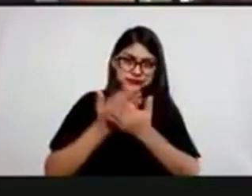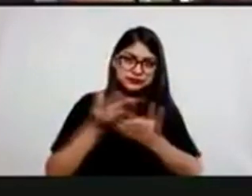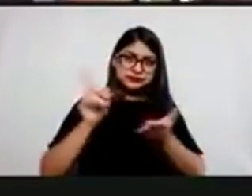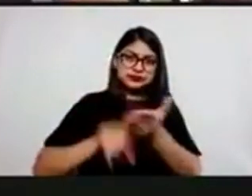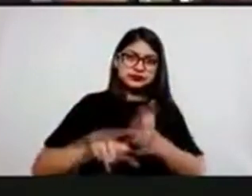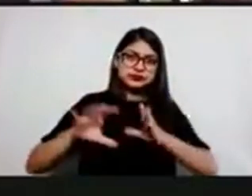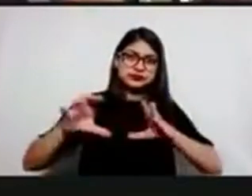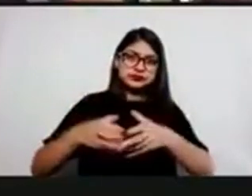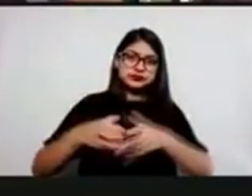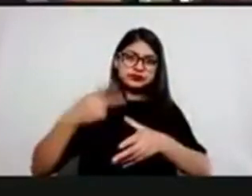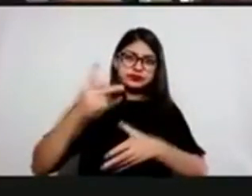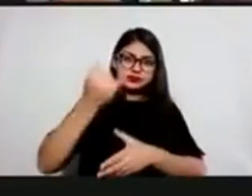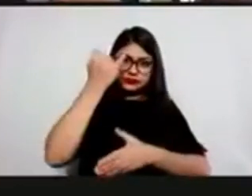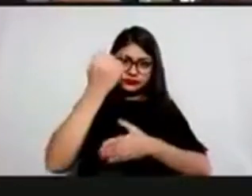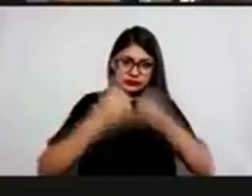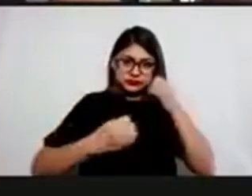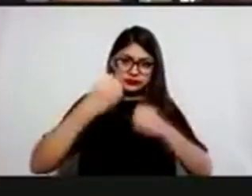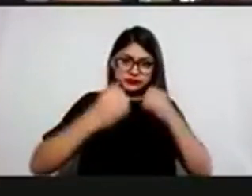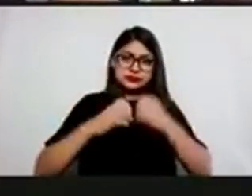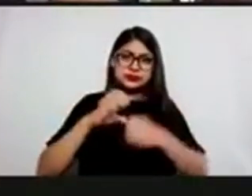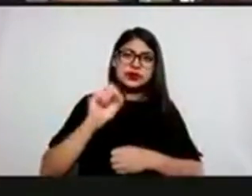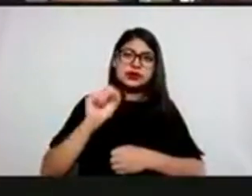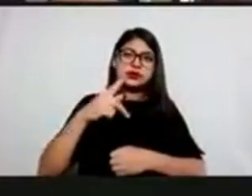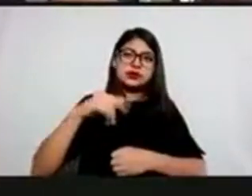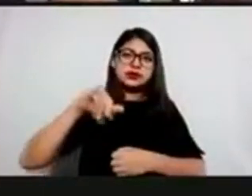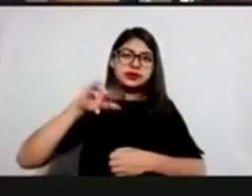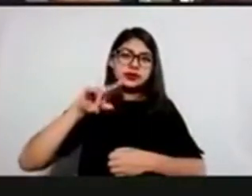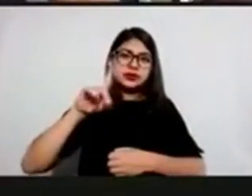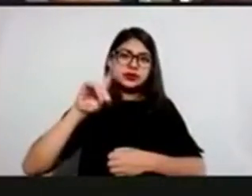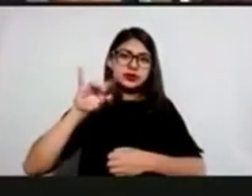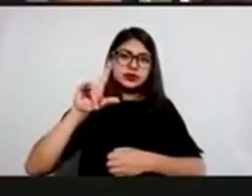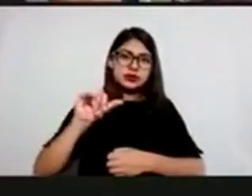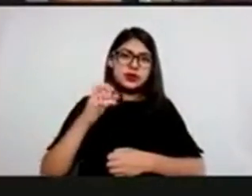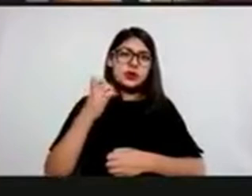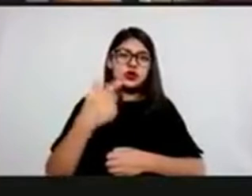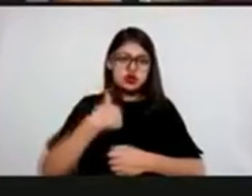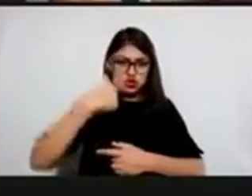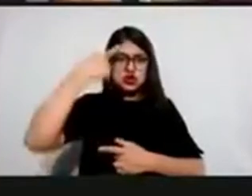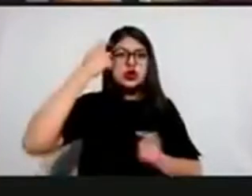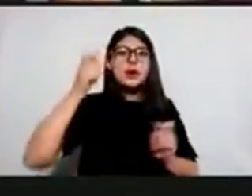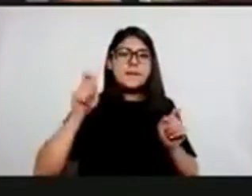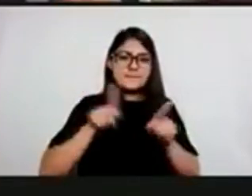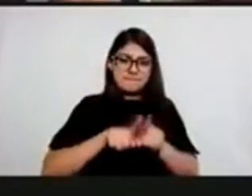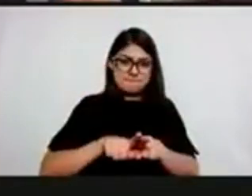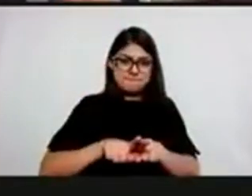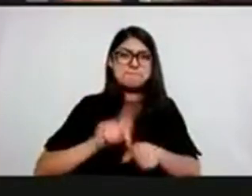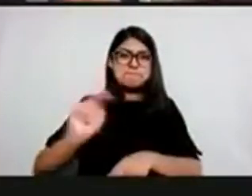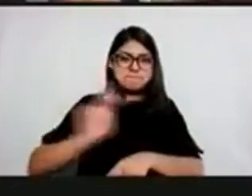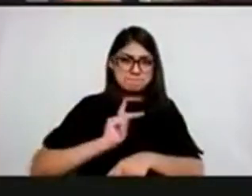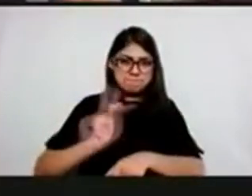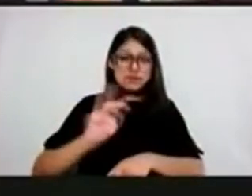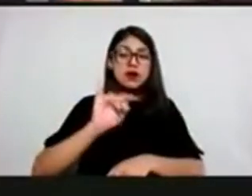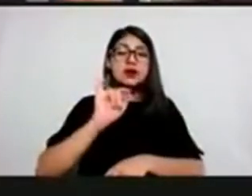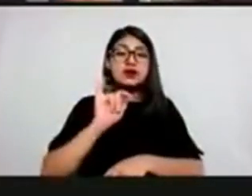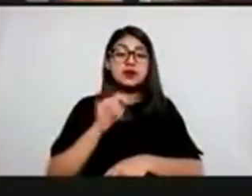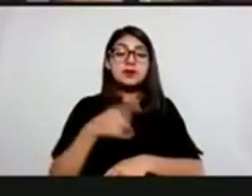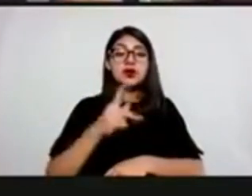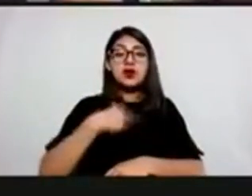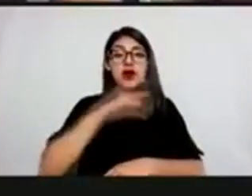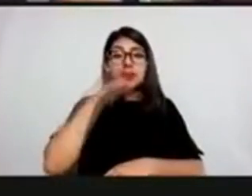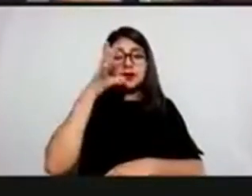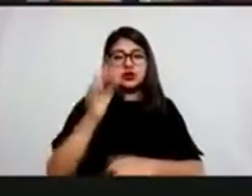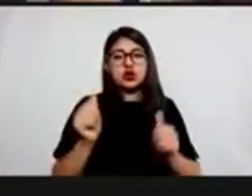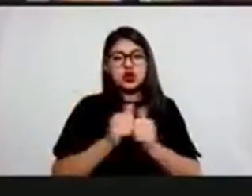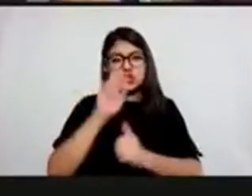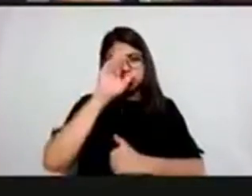ponencia del magistrado Espíndola Morales. De ahí mi coincidencia con el proyecto, reiterando que emitiré de manera muy respetuosa un